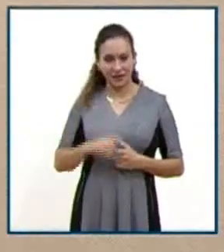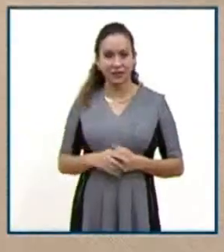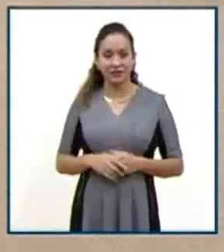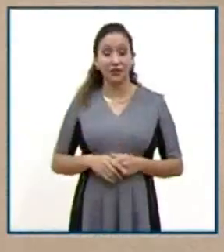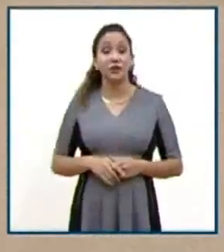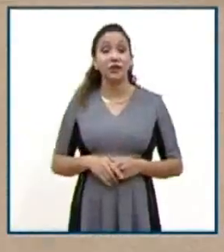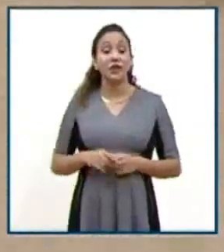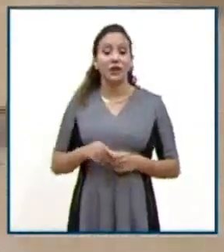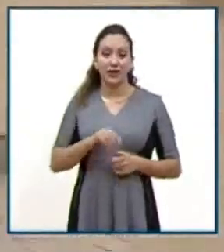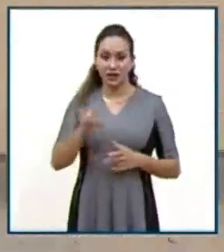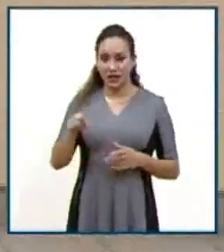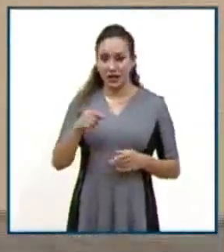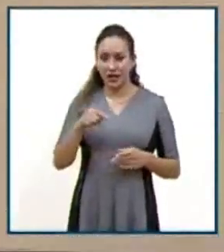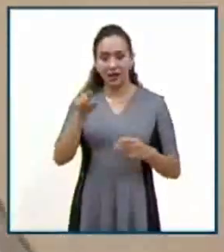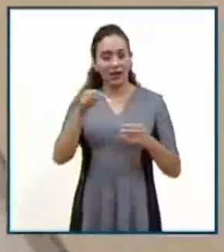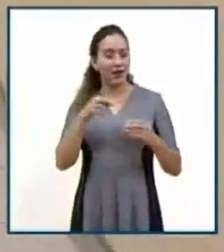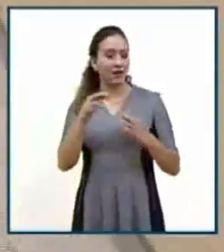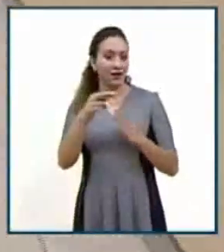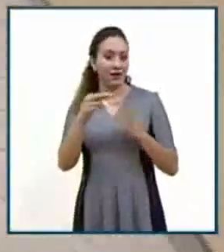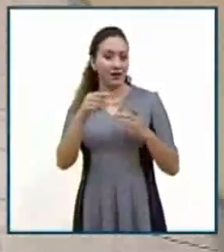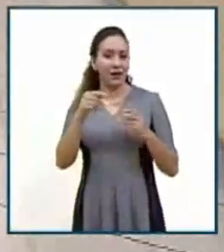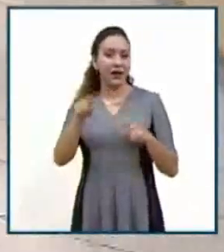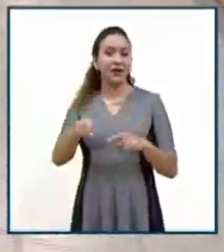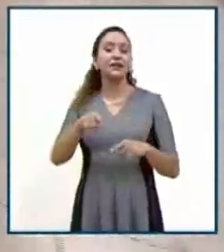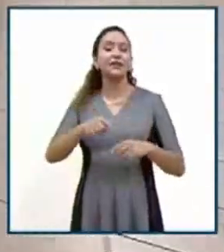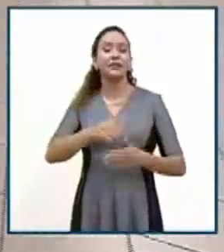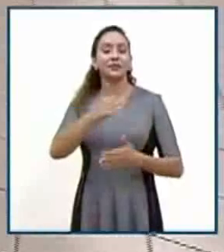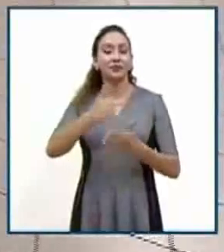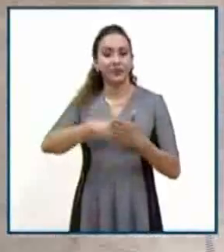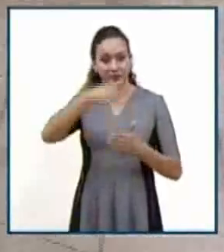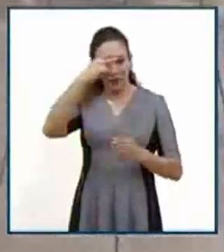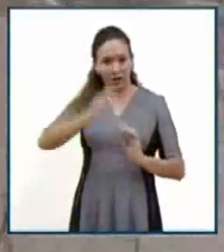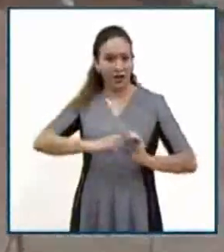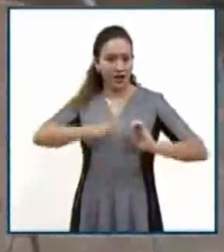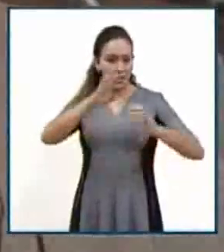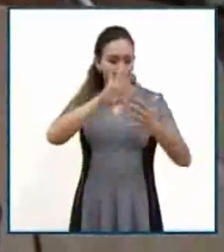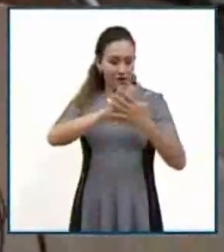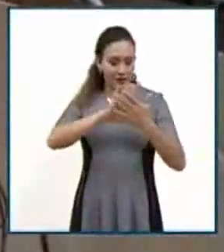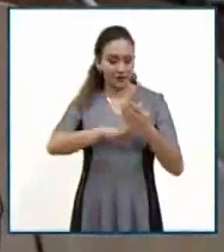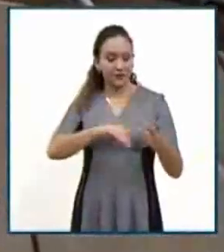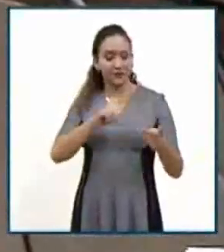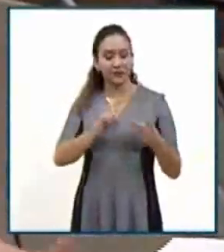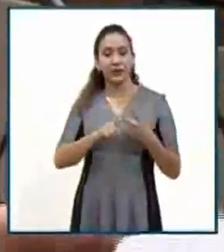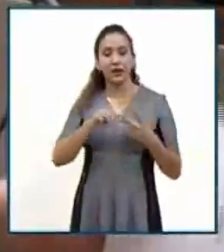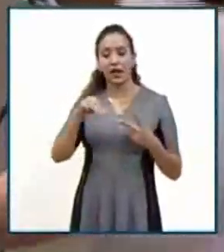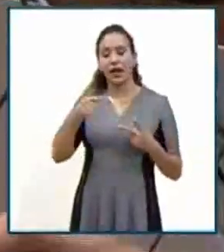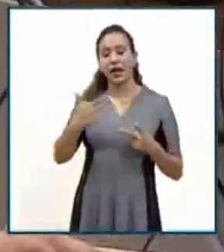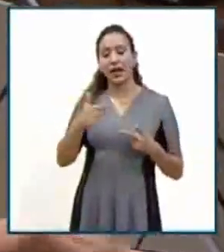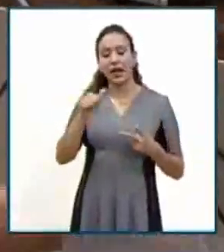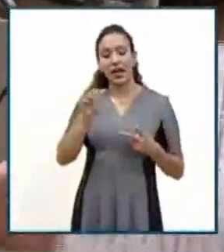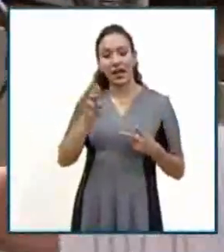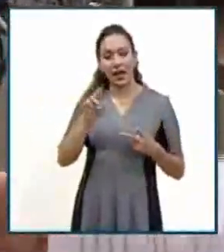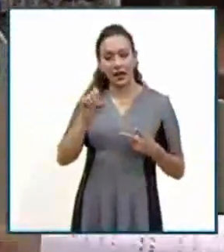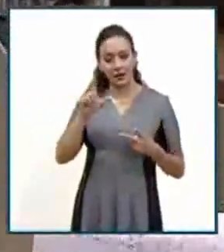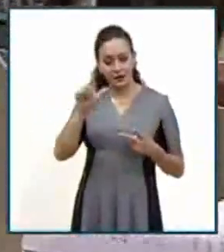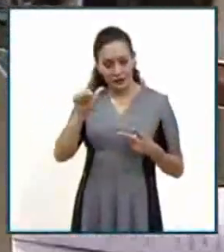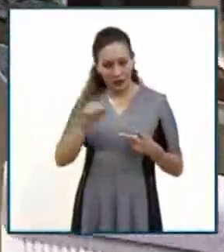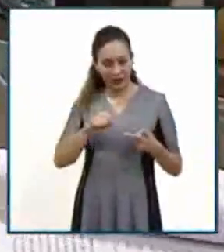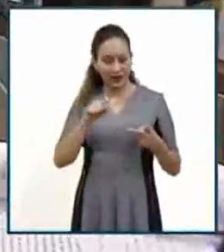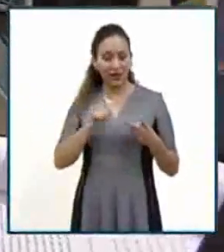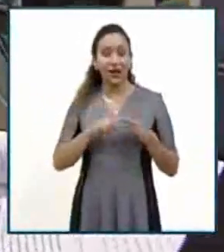urgente atender, sobre todo por el contexto de conflictividad y criminalidad que se vive en dicha entidad, lo que ha propiciado que más de